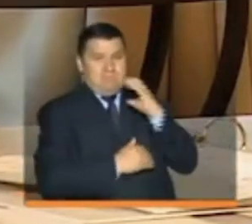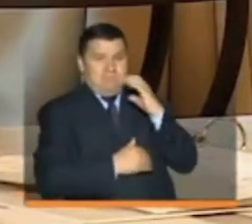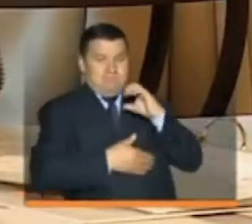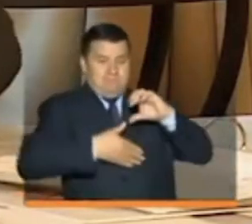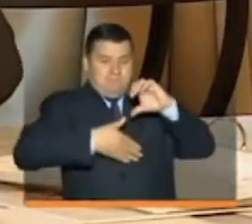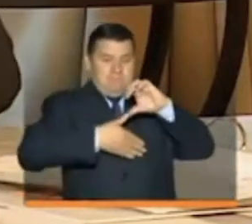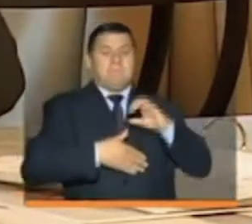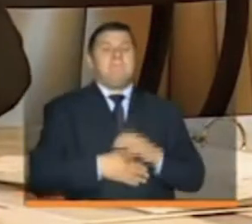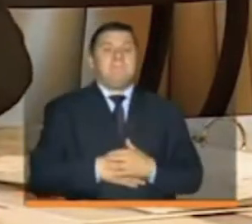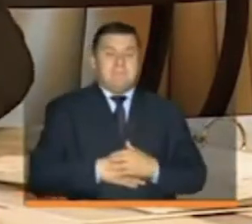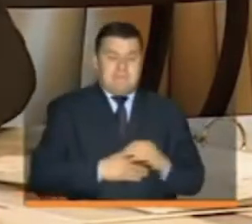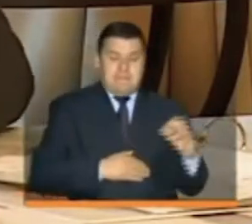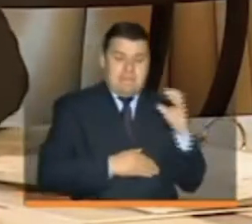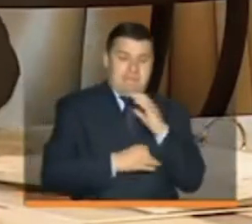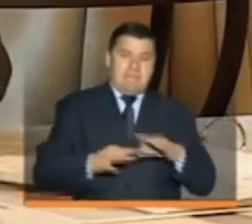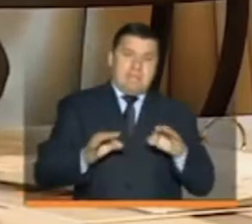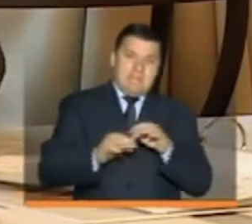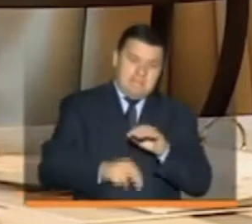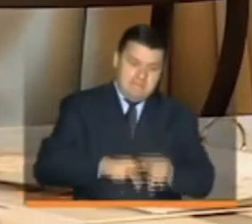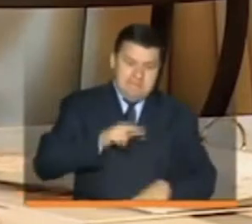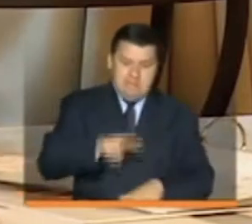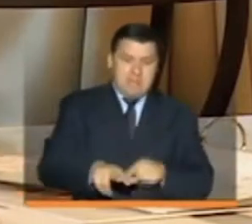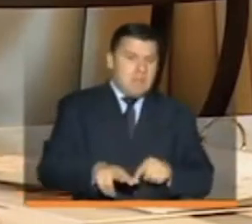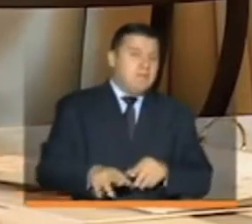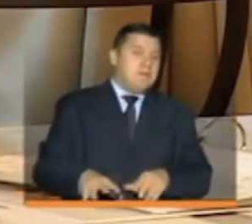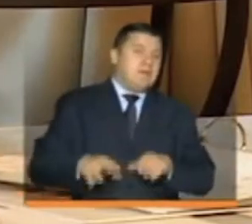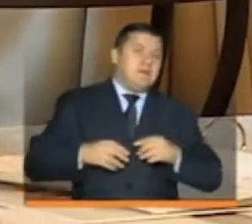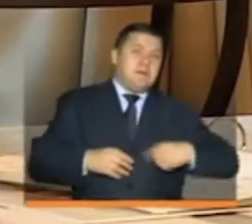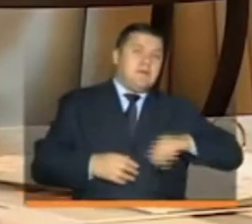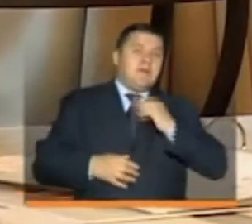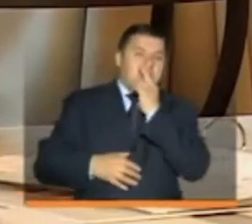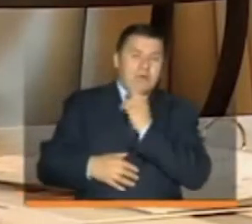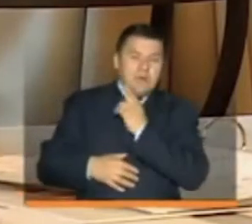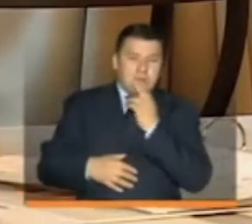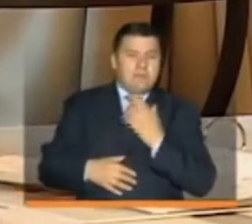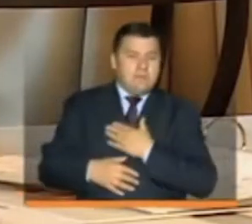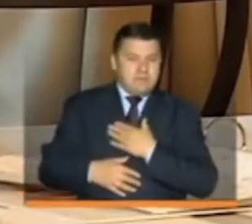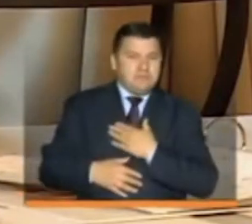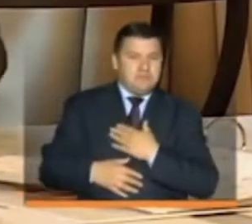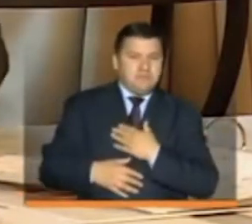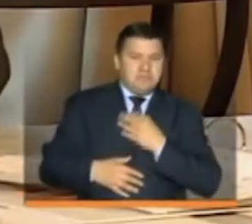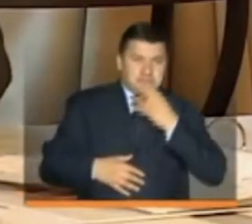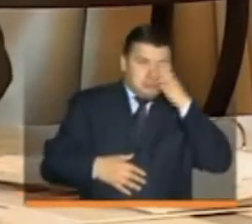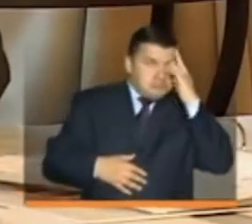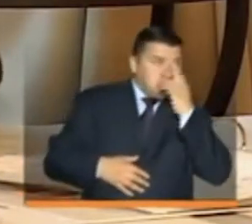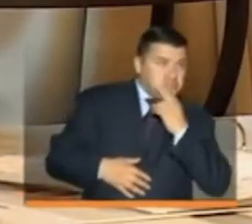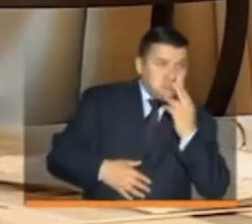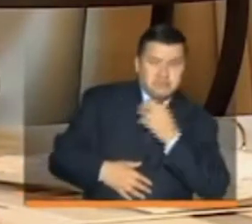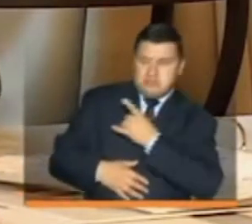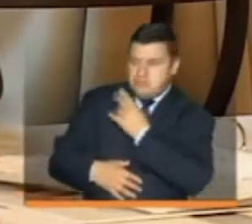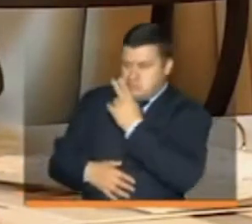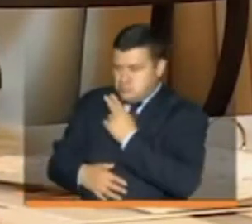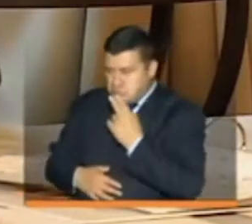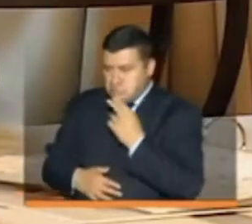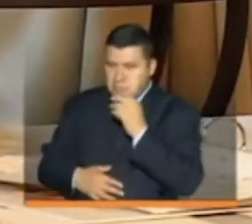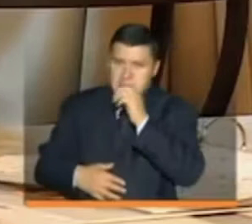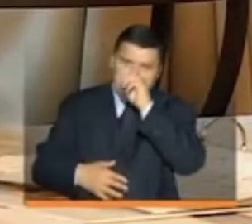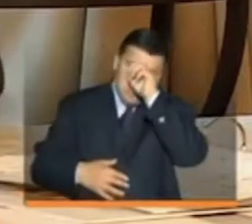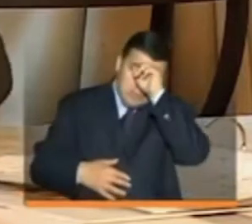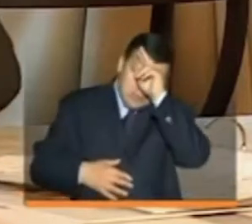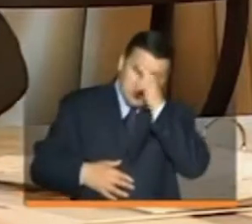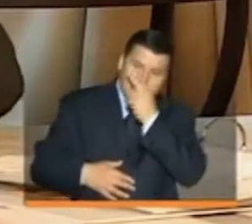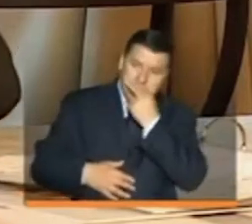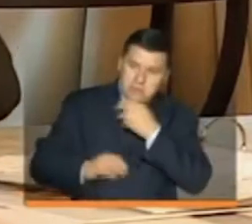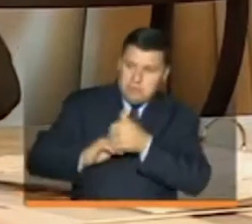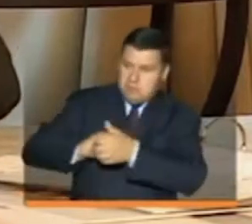del Pacífico, Colombia da un paso adelante y asume unos compromisos. Compromisos con México, con Chile, con Perú, para que de la mano de